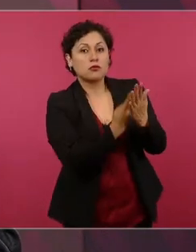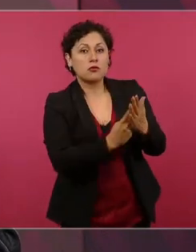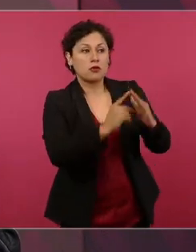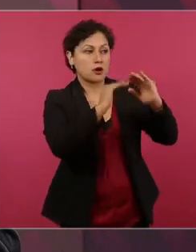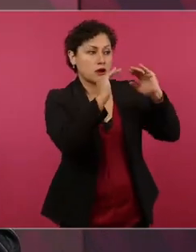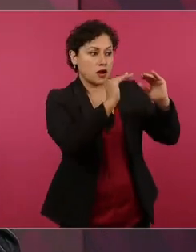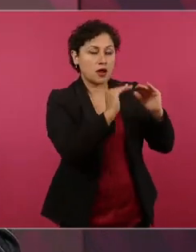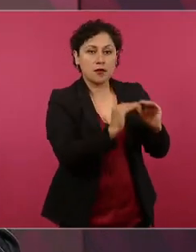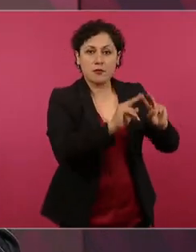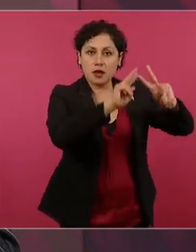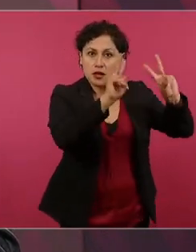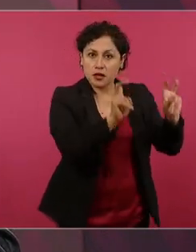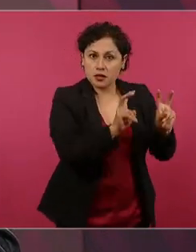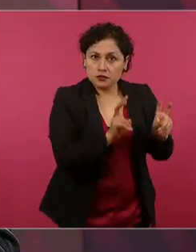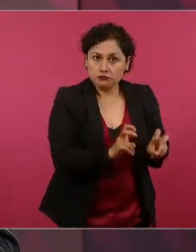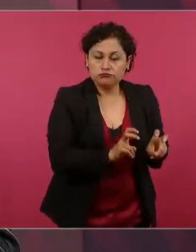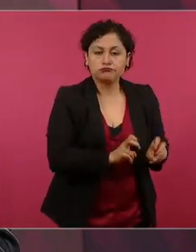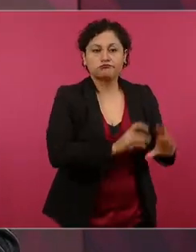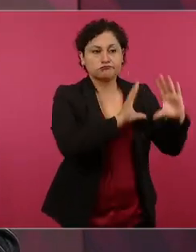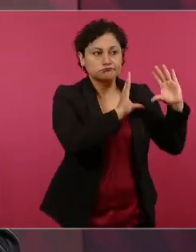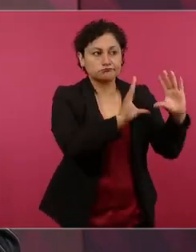hay que